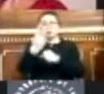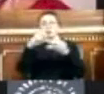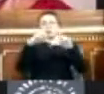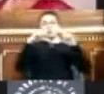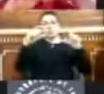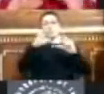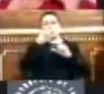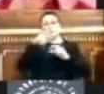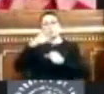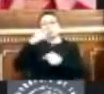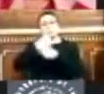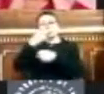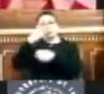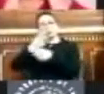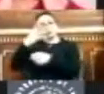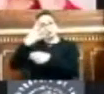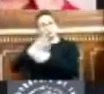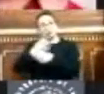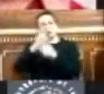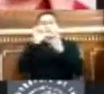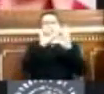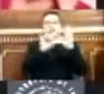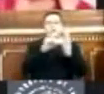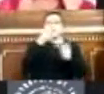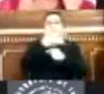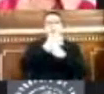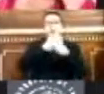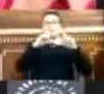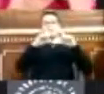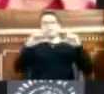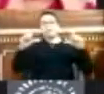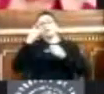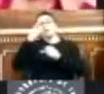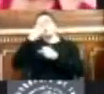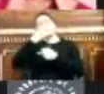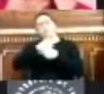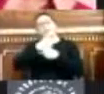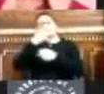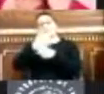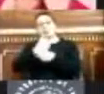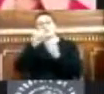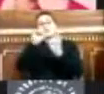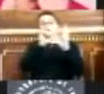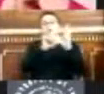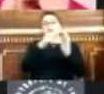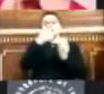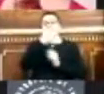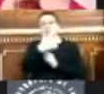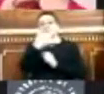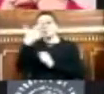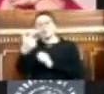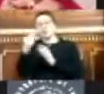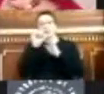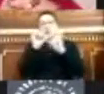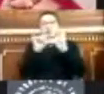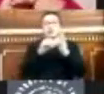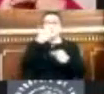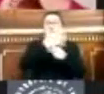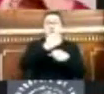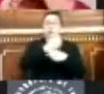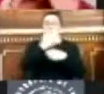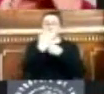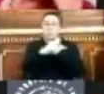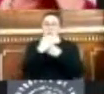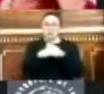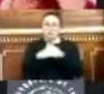tercera y cuarta, el artículo 5, fracción primera y tercera, los artículos 6 y 7 y el artículo 5 transitorio,